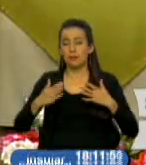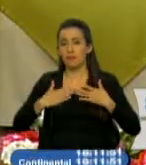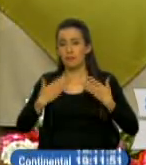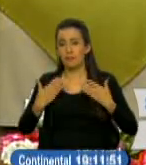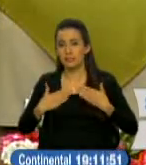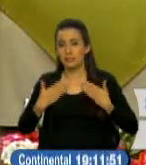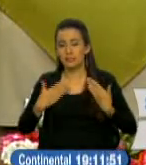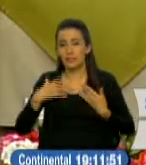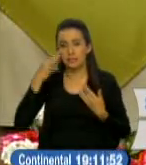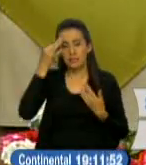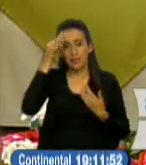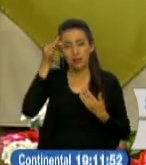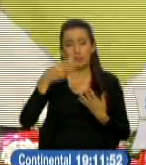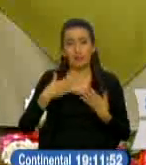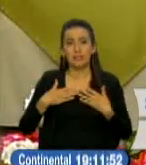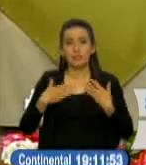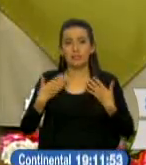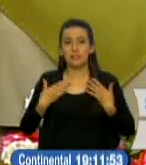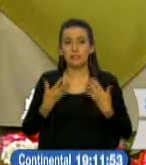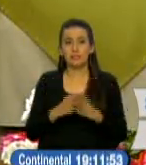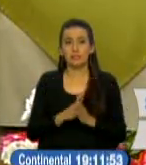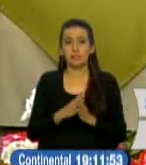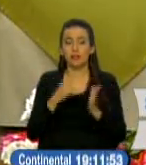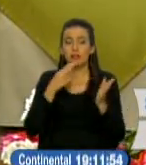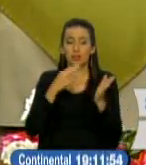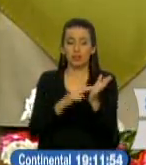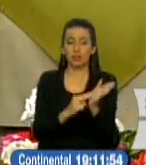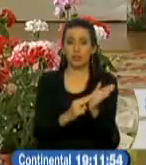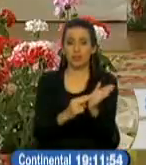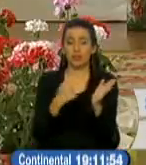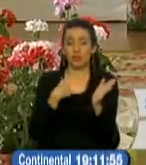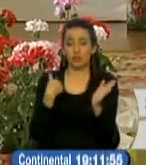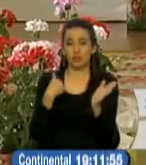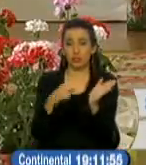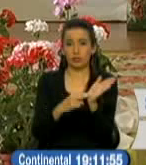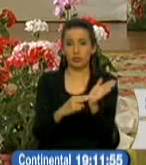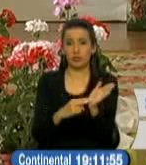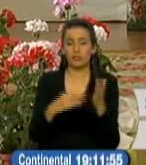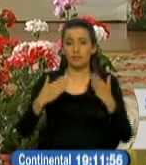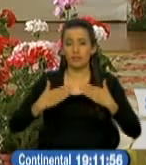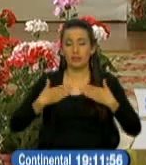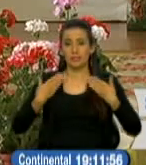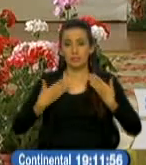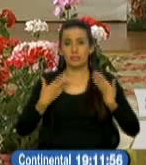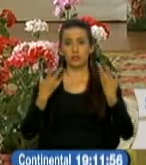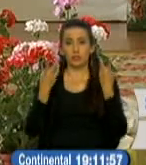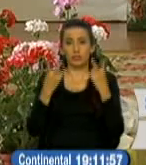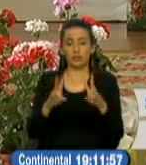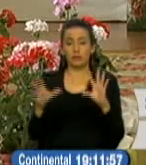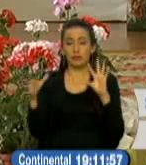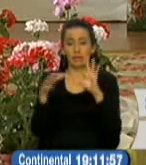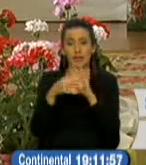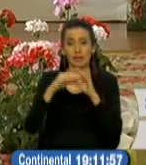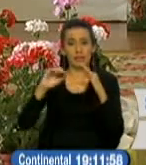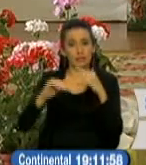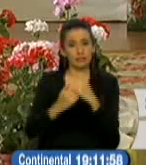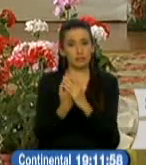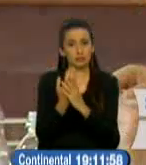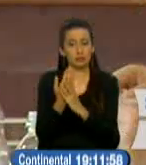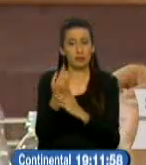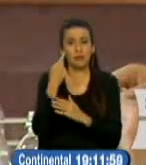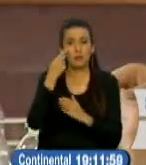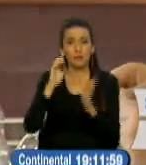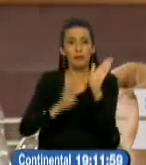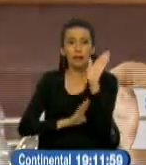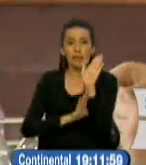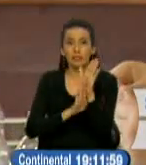Hollande para su elección. Yo tengo aquí su carta de felicitación. También ha sido la oportunidad de renovar alianzas que permitirán el crecimiento del país.